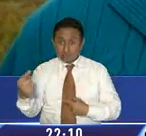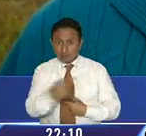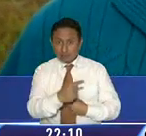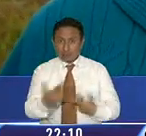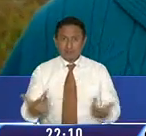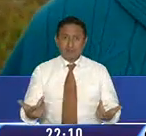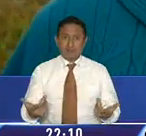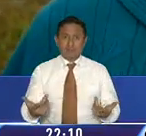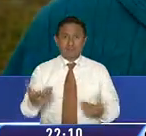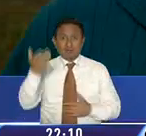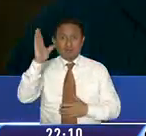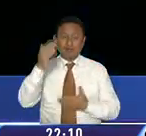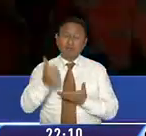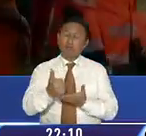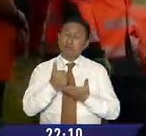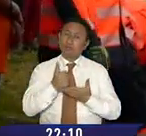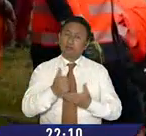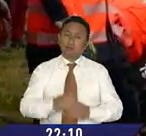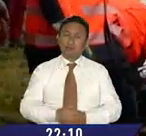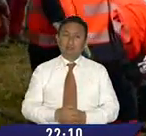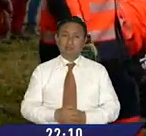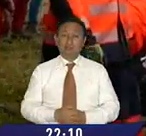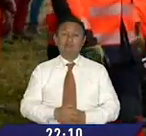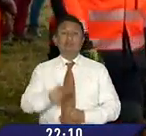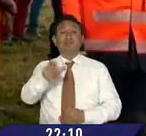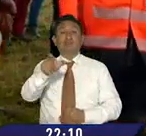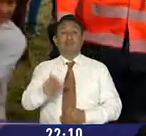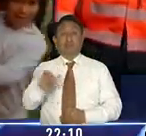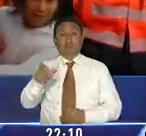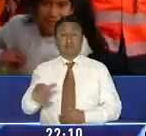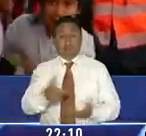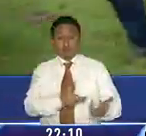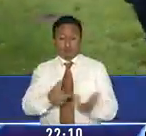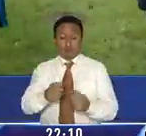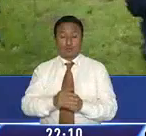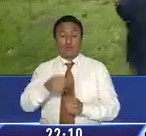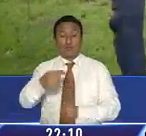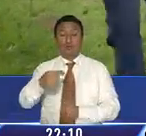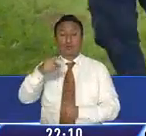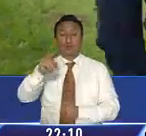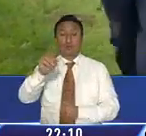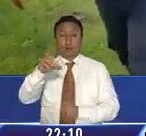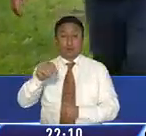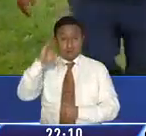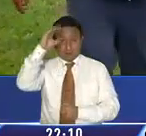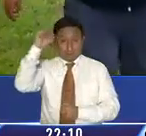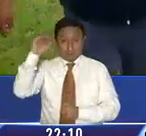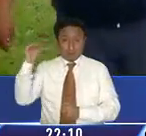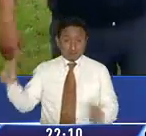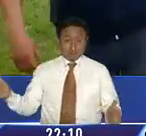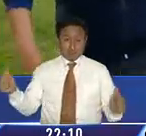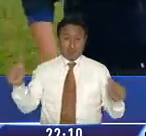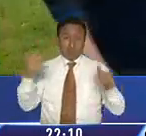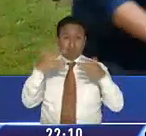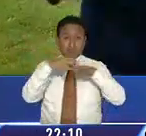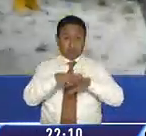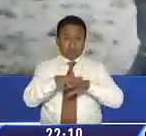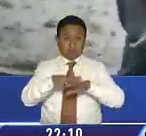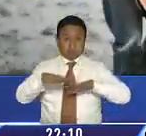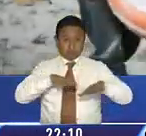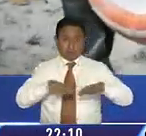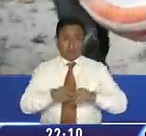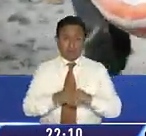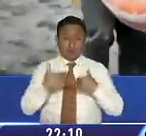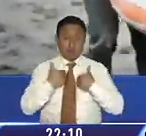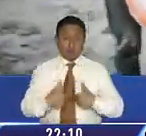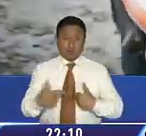la carretera y que Dios nos libre a todos. Personal del Cuerpo de Bomberos de Guano de Riobamba trabajaron de manera coordinada para extraer el cuerpo,